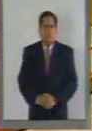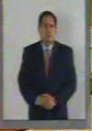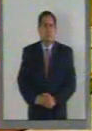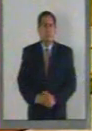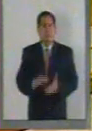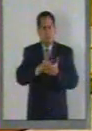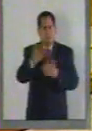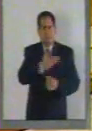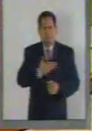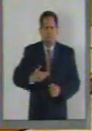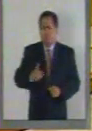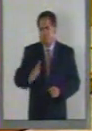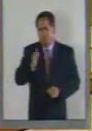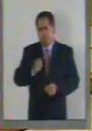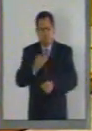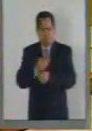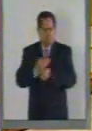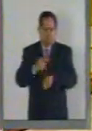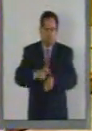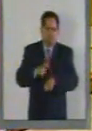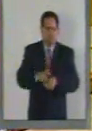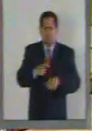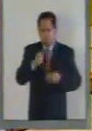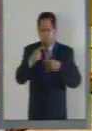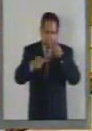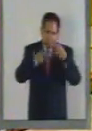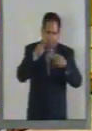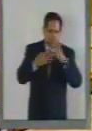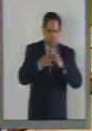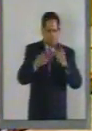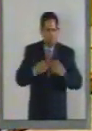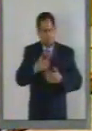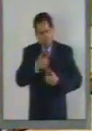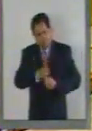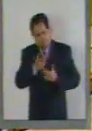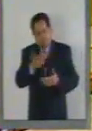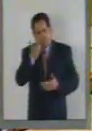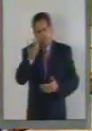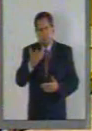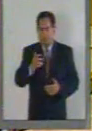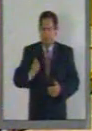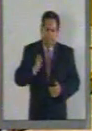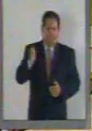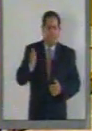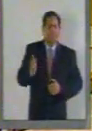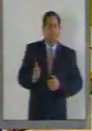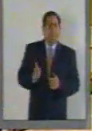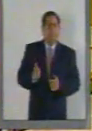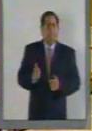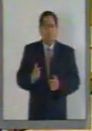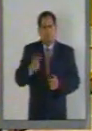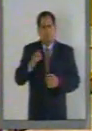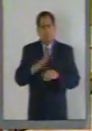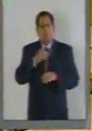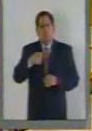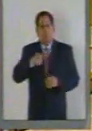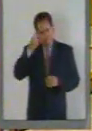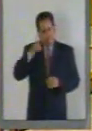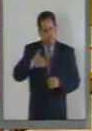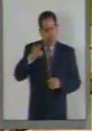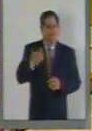Gracias, presidente. Aprovechando este espacio de comentarios, quisiera aprovechar porque me parece